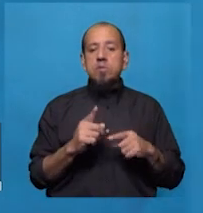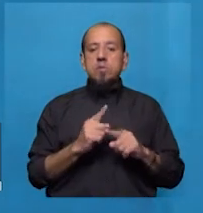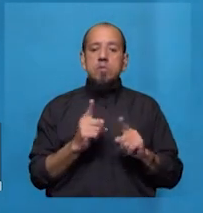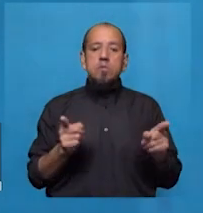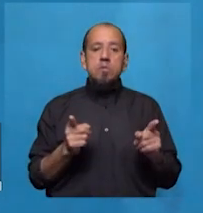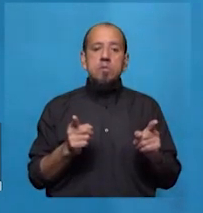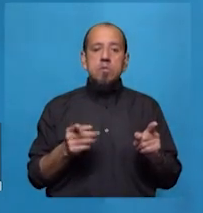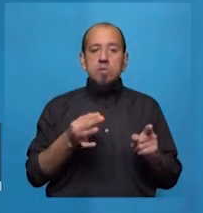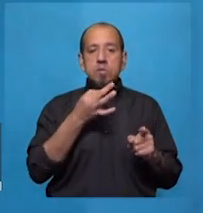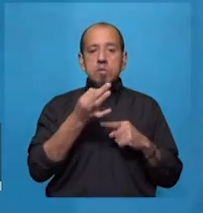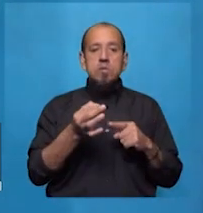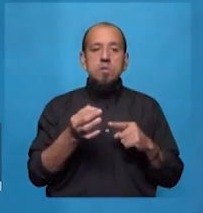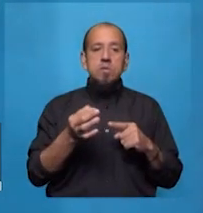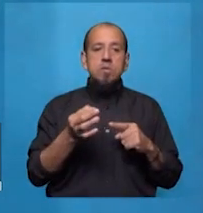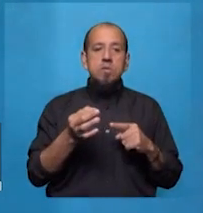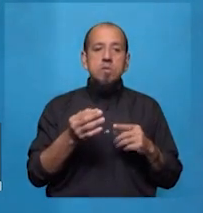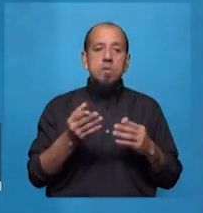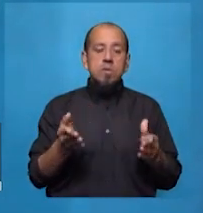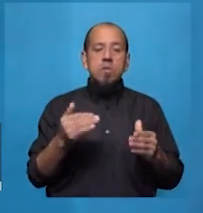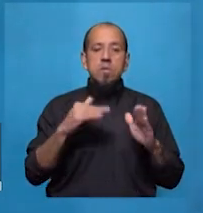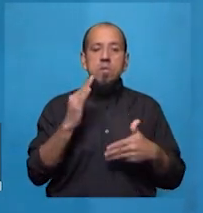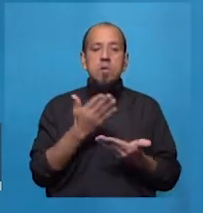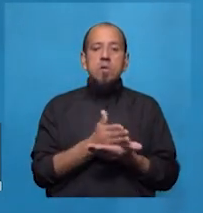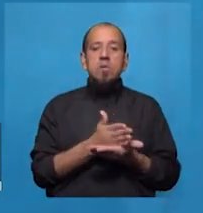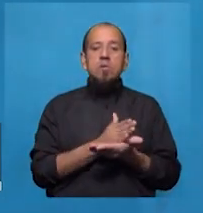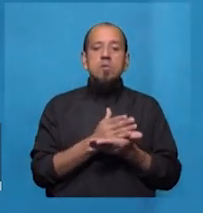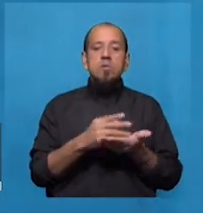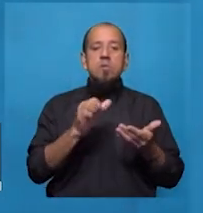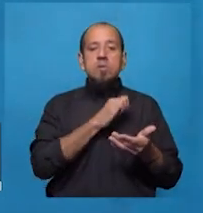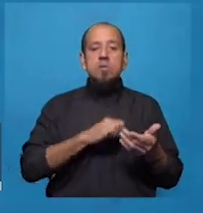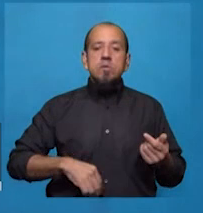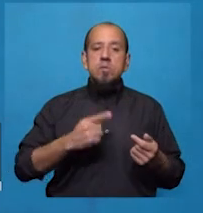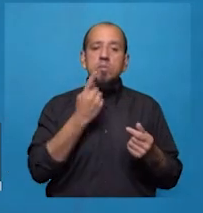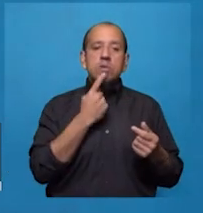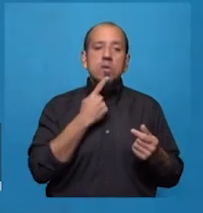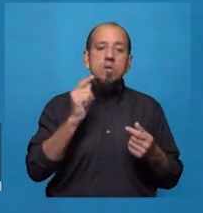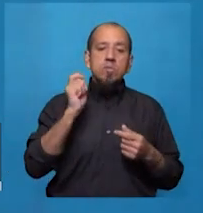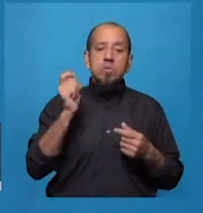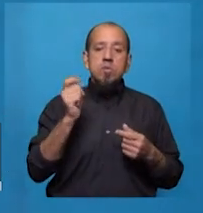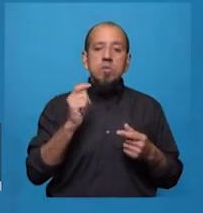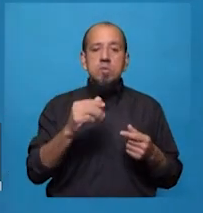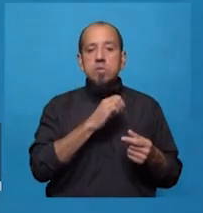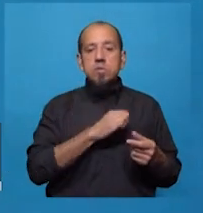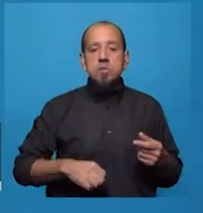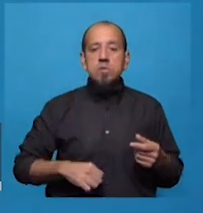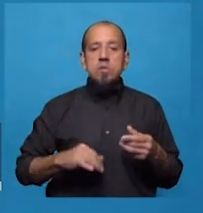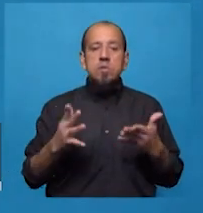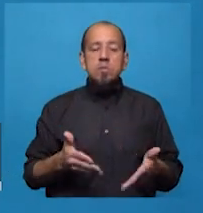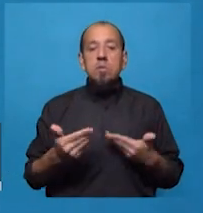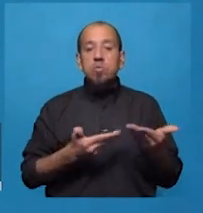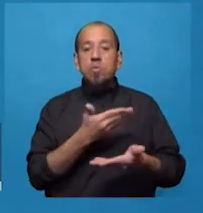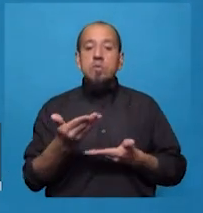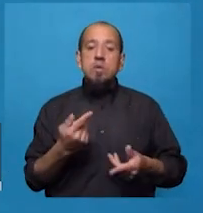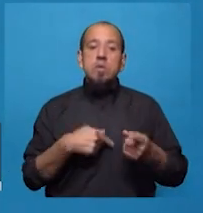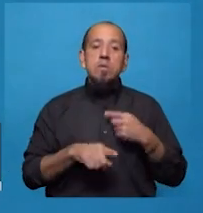presente lo que hablábamos antes de una mayor articulación Estatal presencia de políticas públicas y estatales para generar convivencia